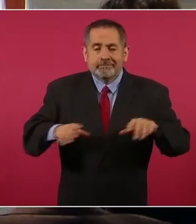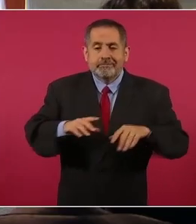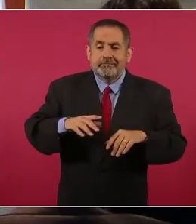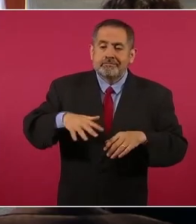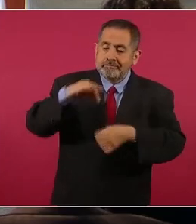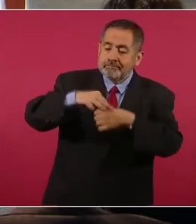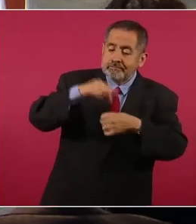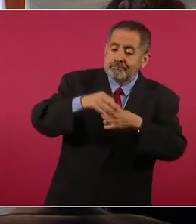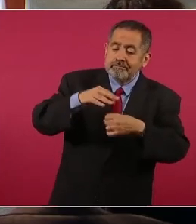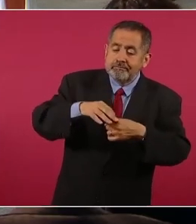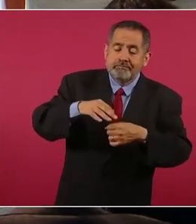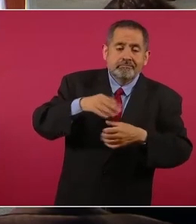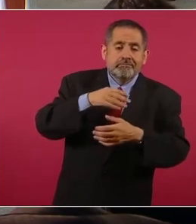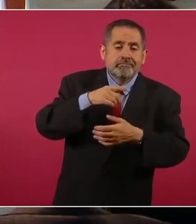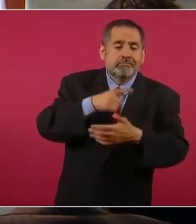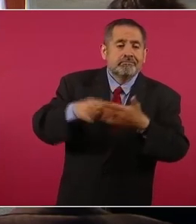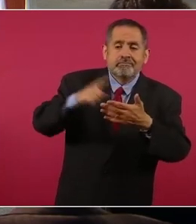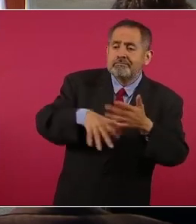electoral,